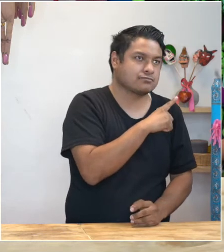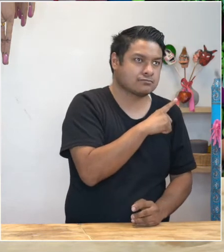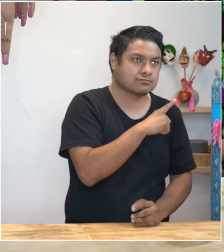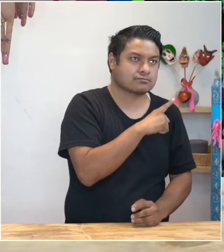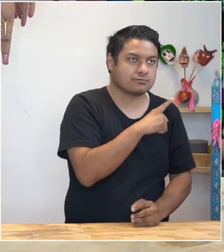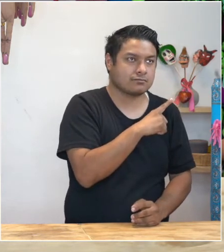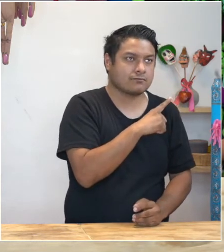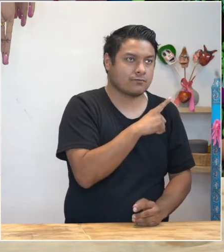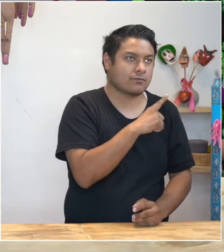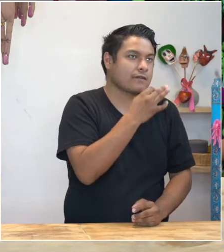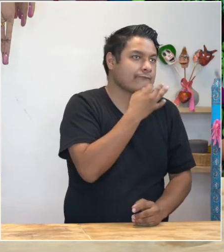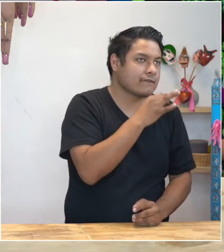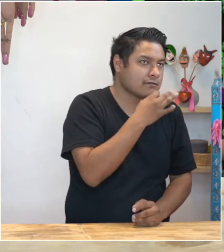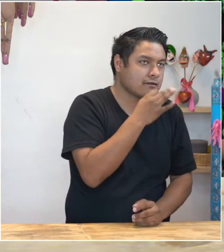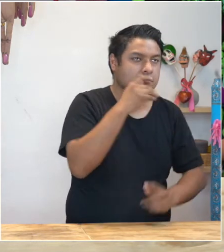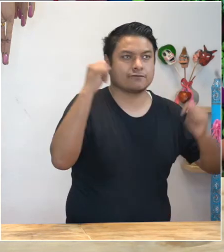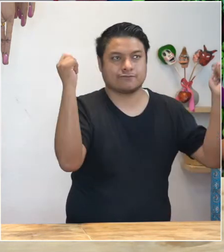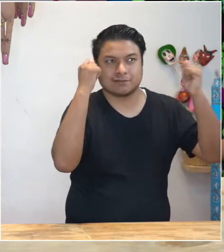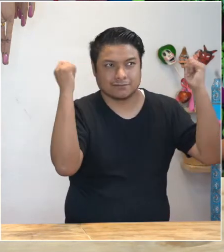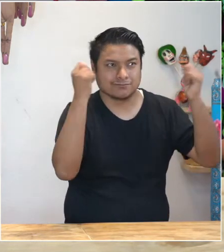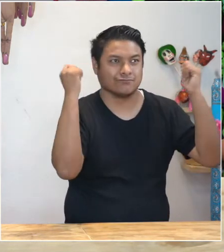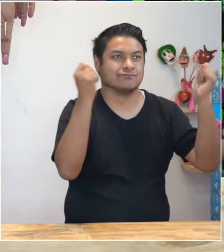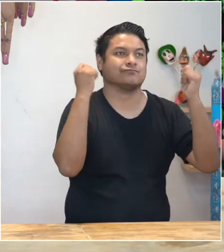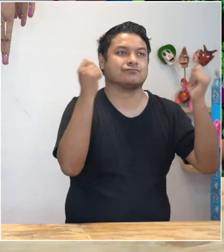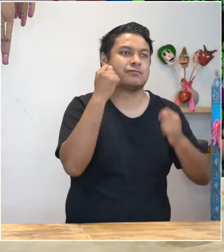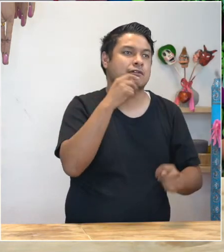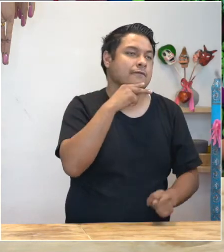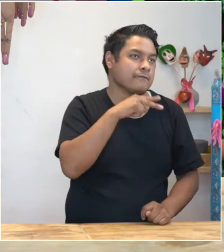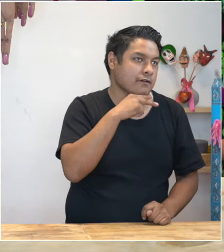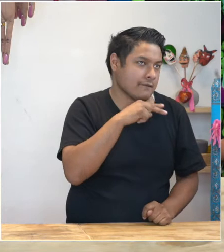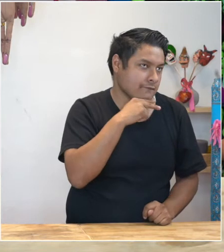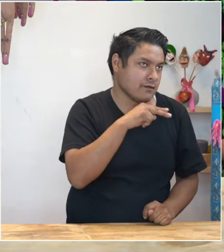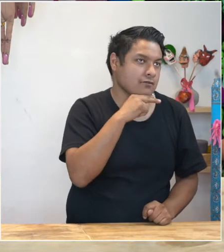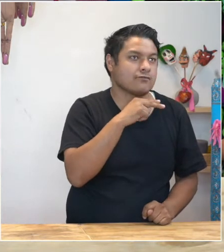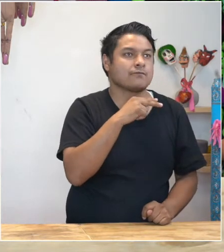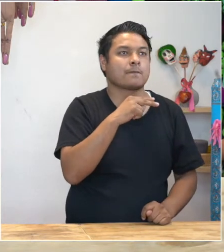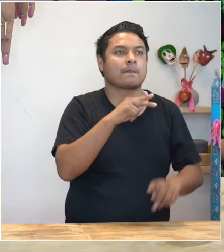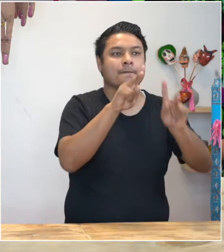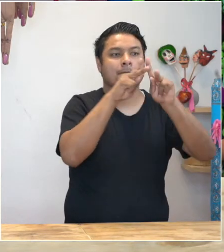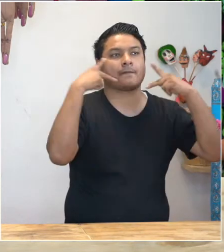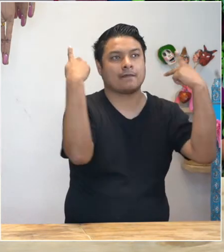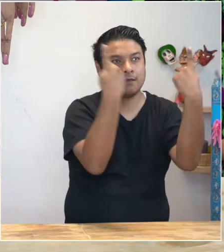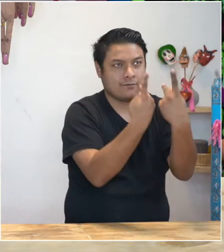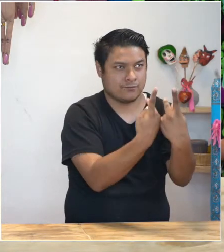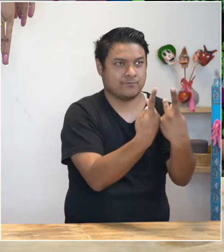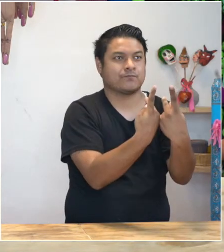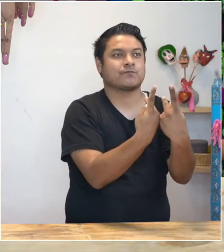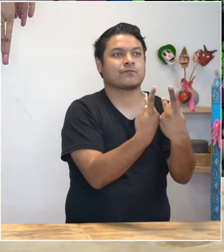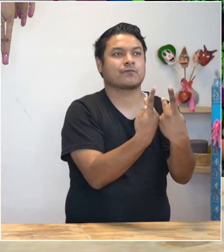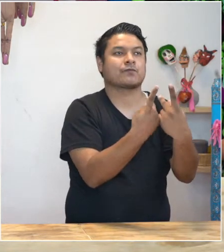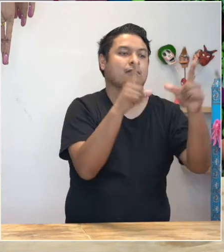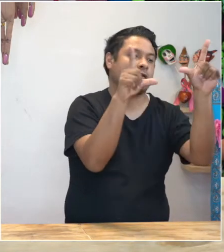chicos compartieron una serie de canciones navideñas en lengua de señas mexicanas, en su lengua materna. Y